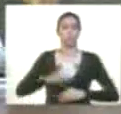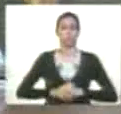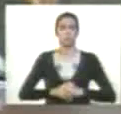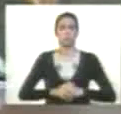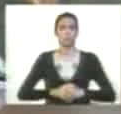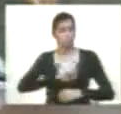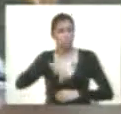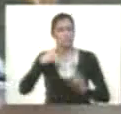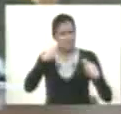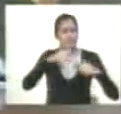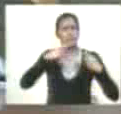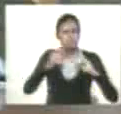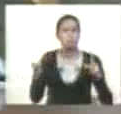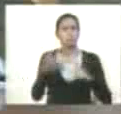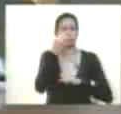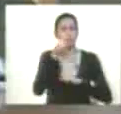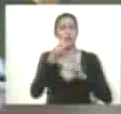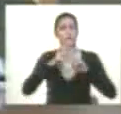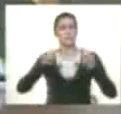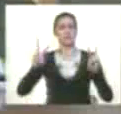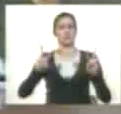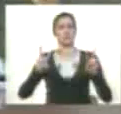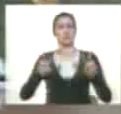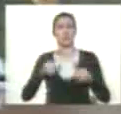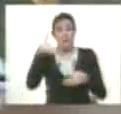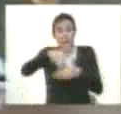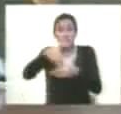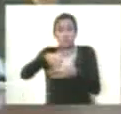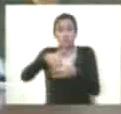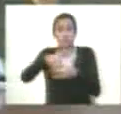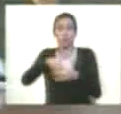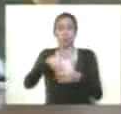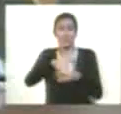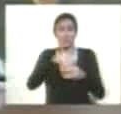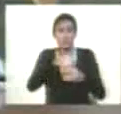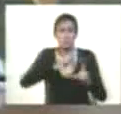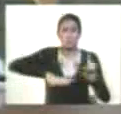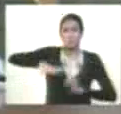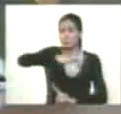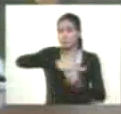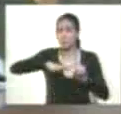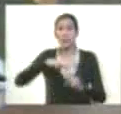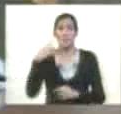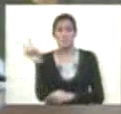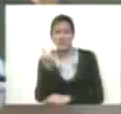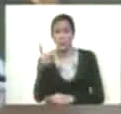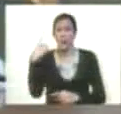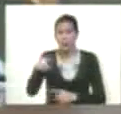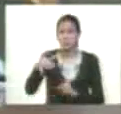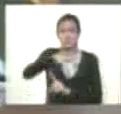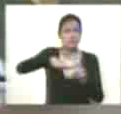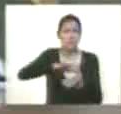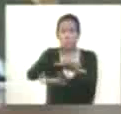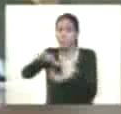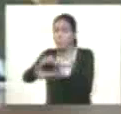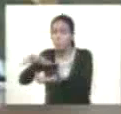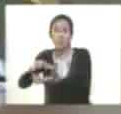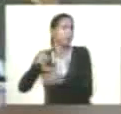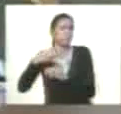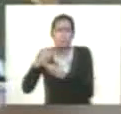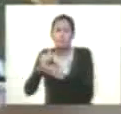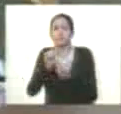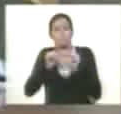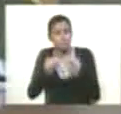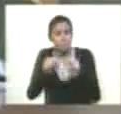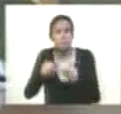todo por la paz. Hacer elecciones en condiciones de conmoción nacional, la hicimos. Reconocer